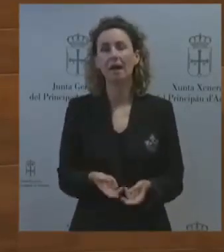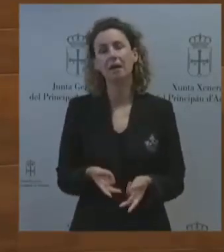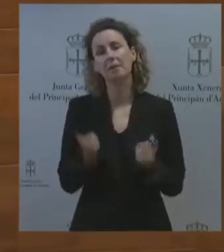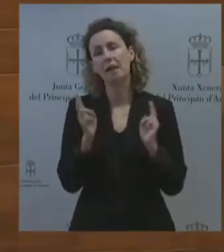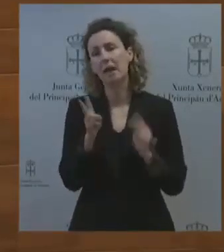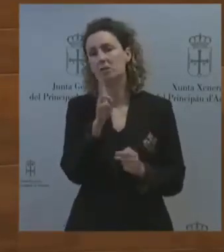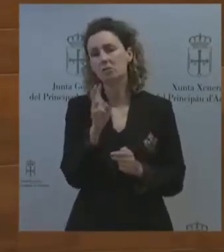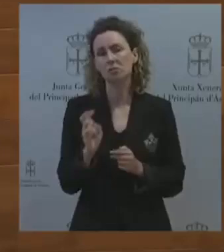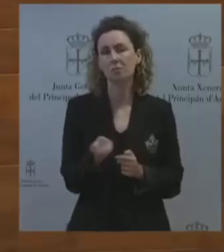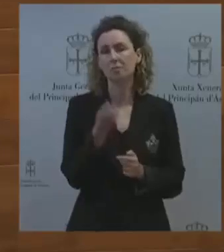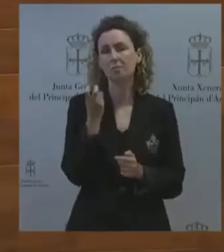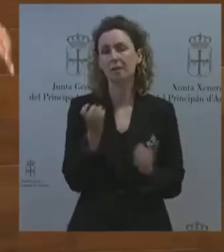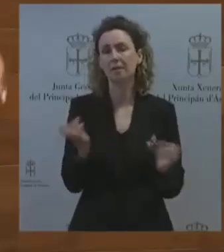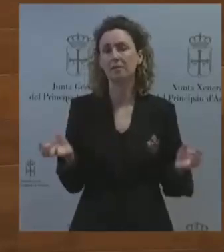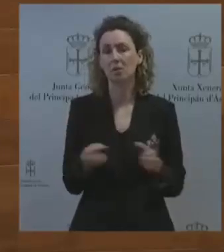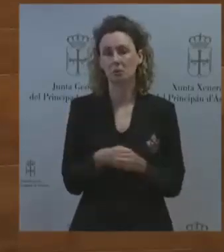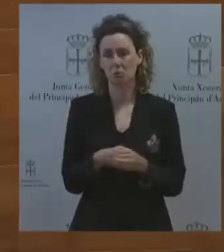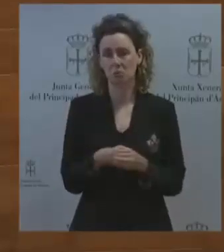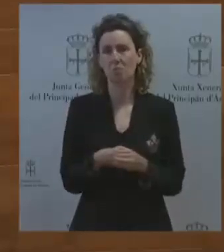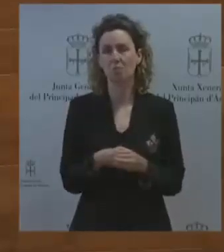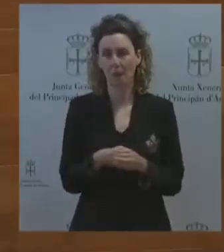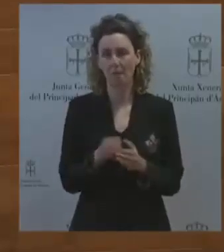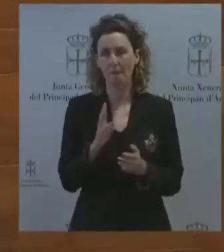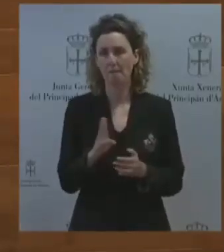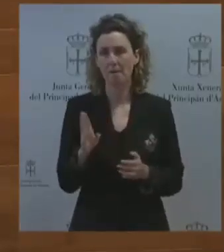del Partido Popular Europeo.